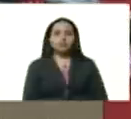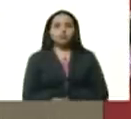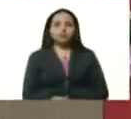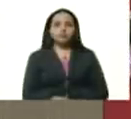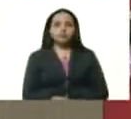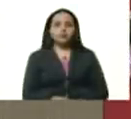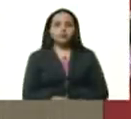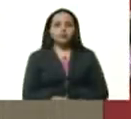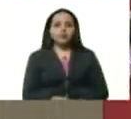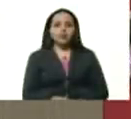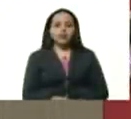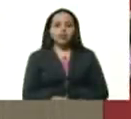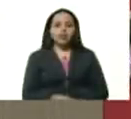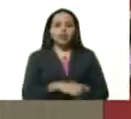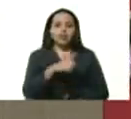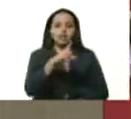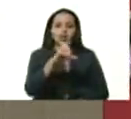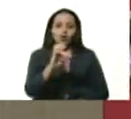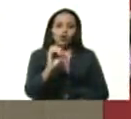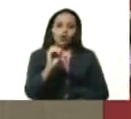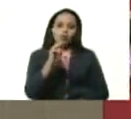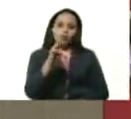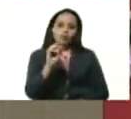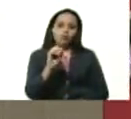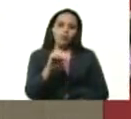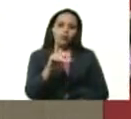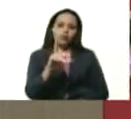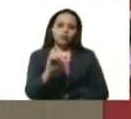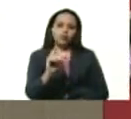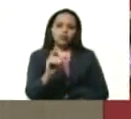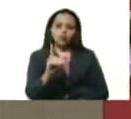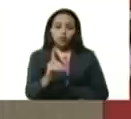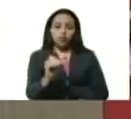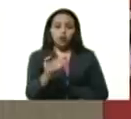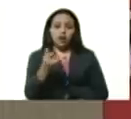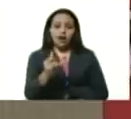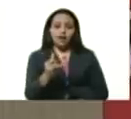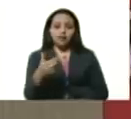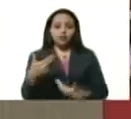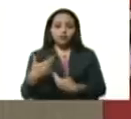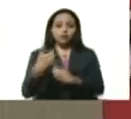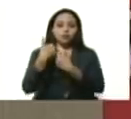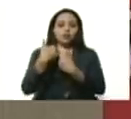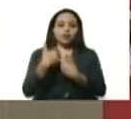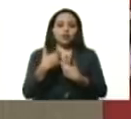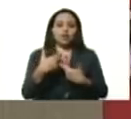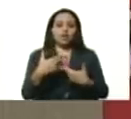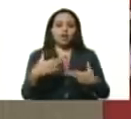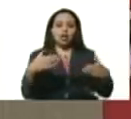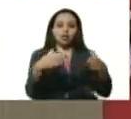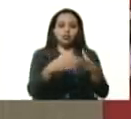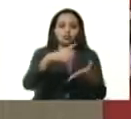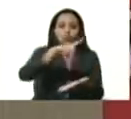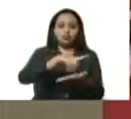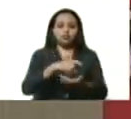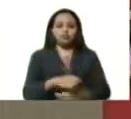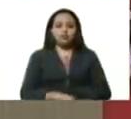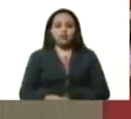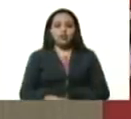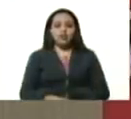apuntado en el pecho al resto del G4, a Rosales, a Ramos Alú, a Capriles Radonsky. Ustedes de aquí